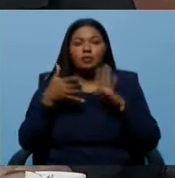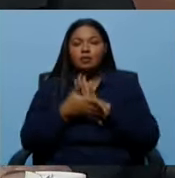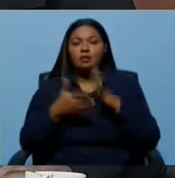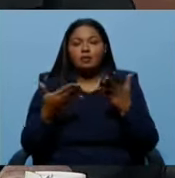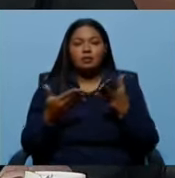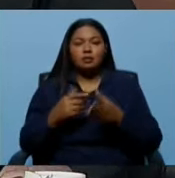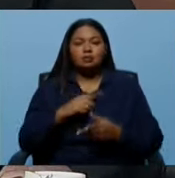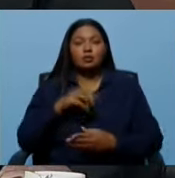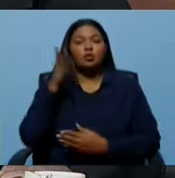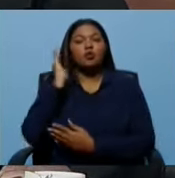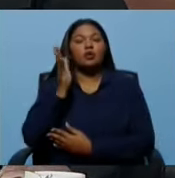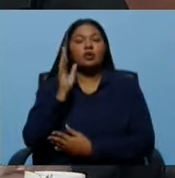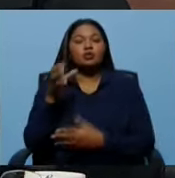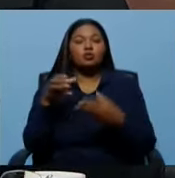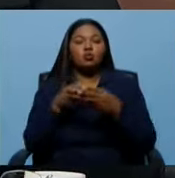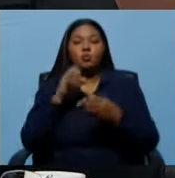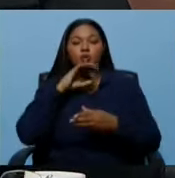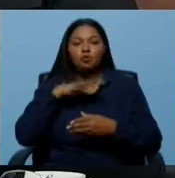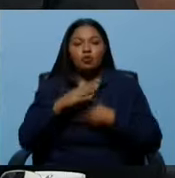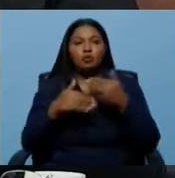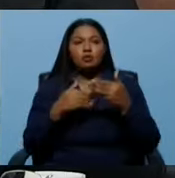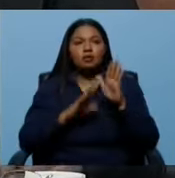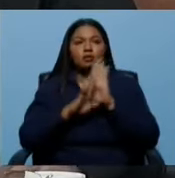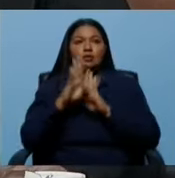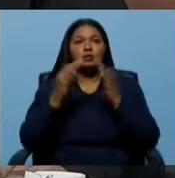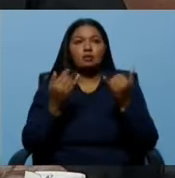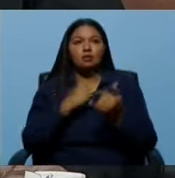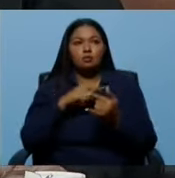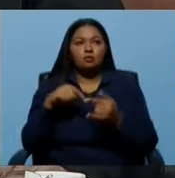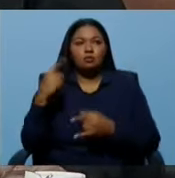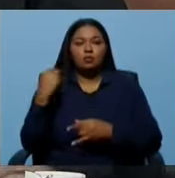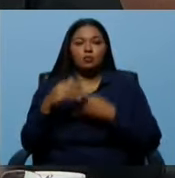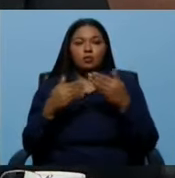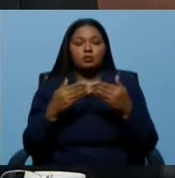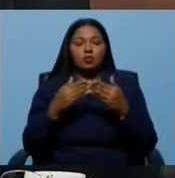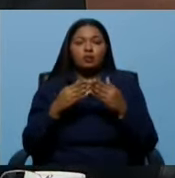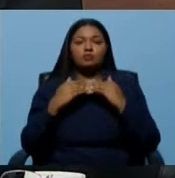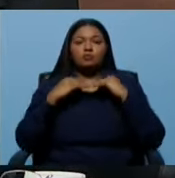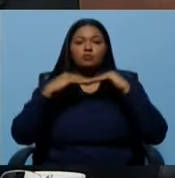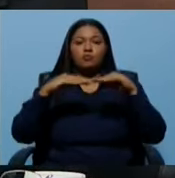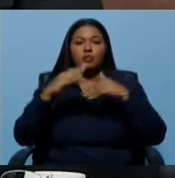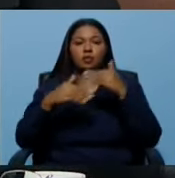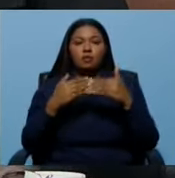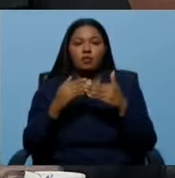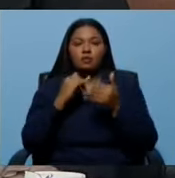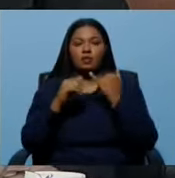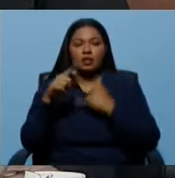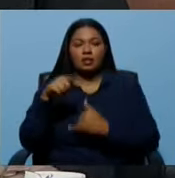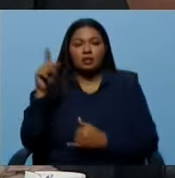con este Congreso del Bloque Histórico que se está desarrollando y va a tener también una plenaria a finales de este mes de octubre.